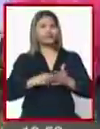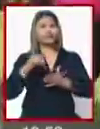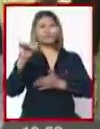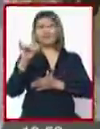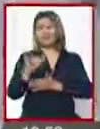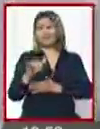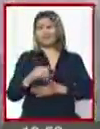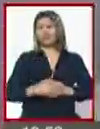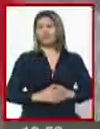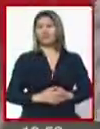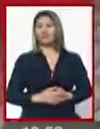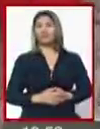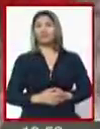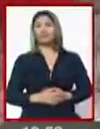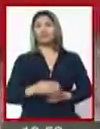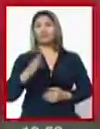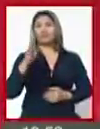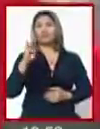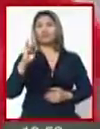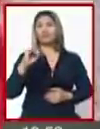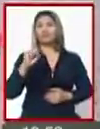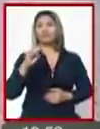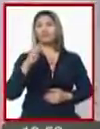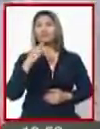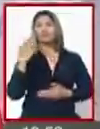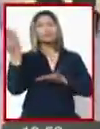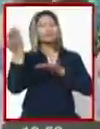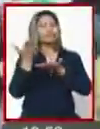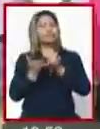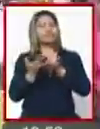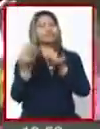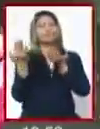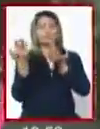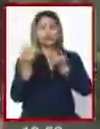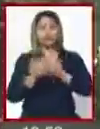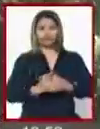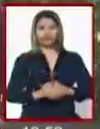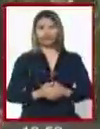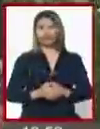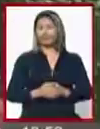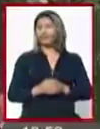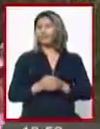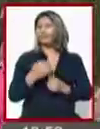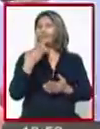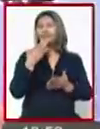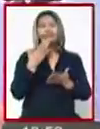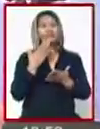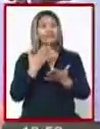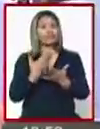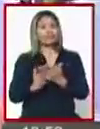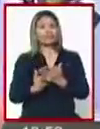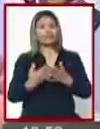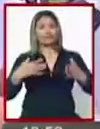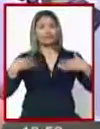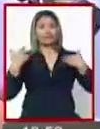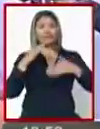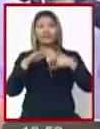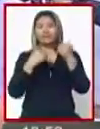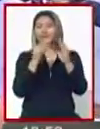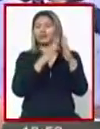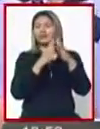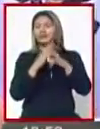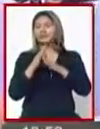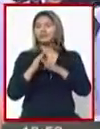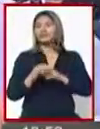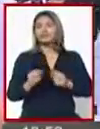a tener a nada más y nada menos que los Vivi, así que los invitamos, los vamos a estar esperando porque la vamos a pasar súper bien. Felicito a toda esa ciudadela hermosa